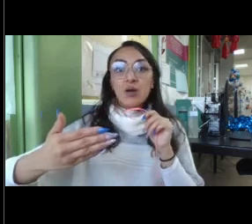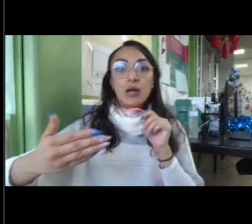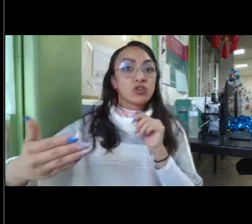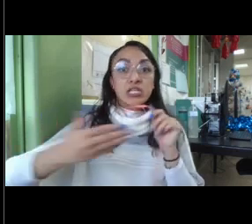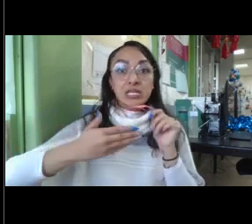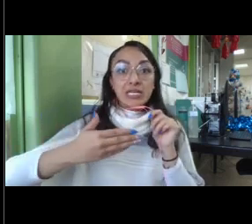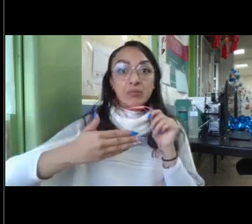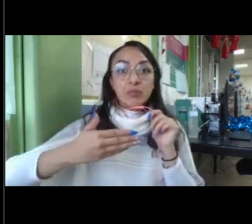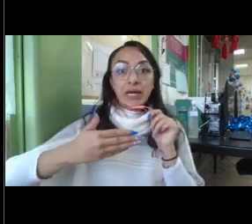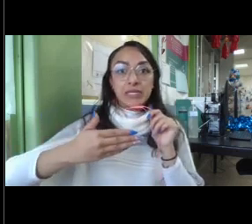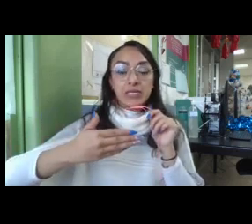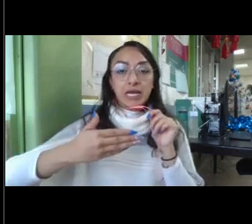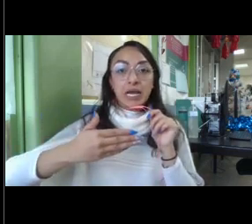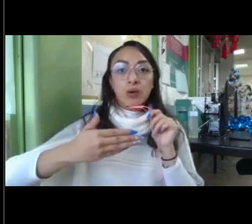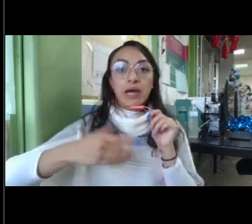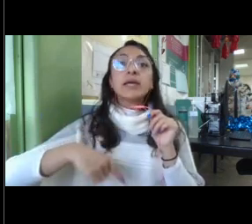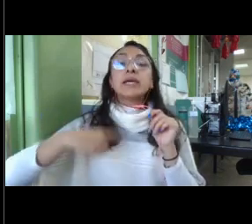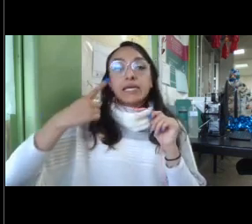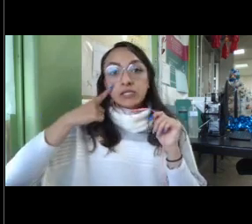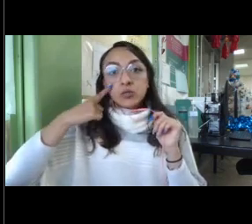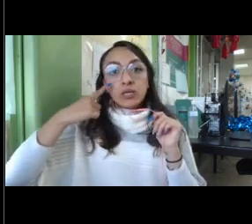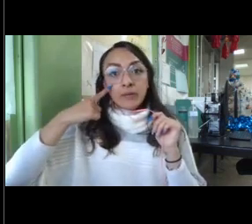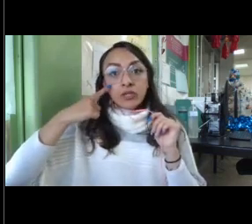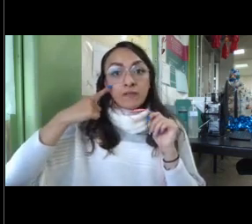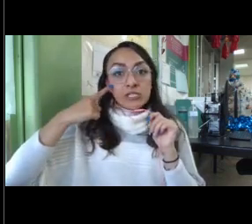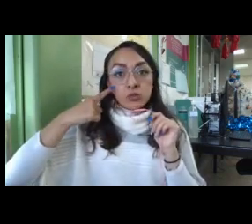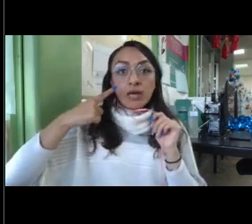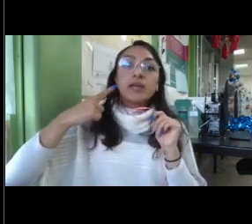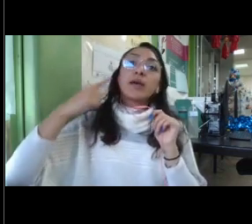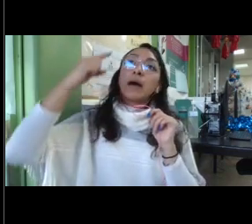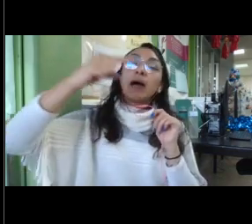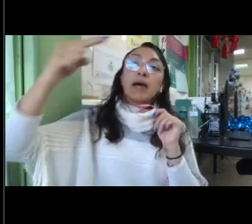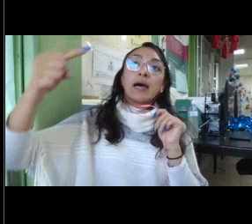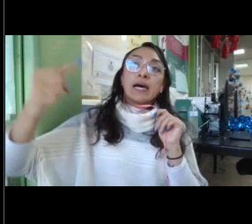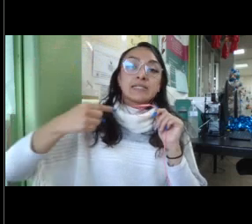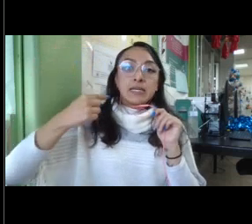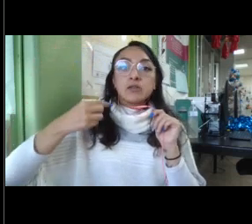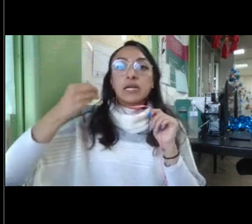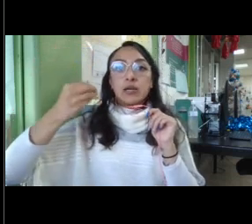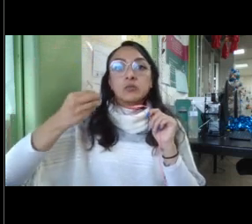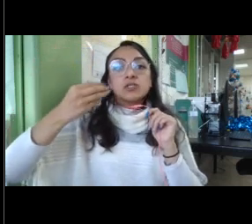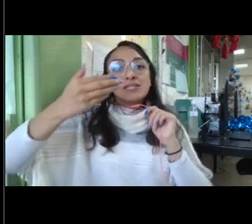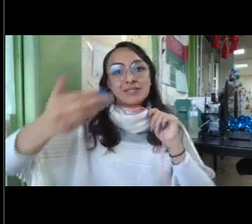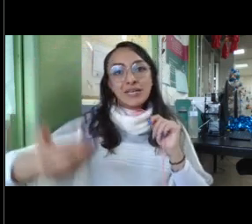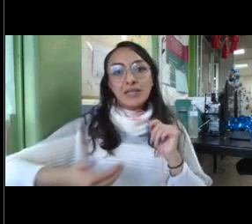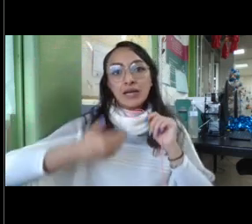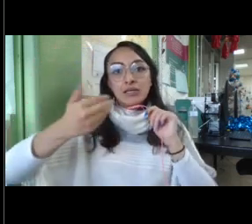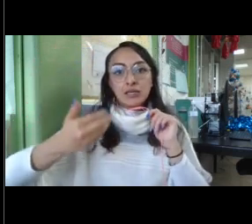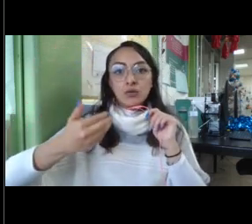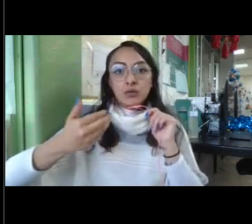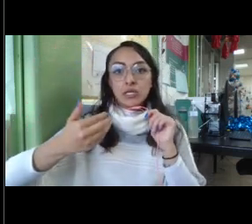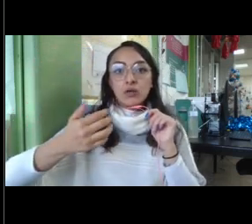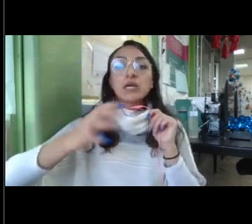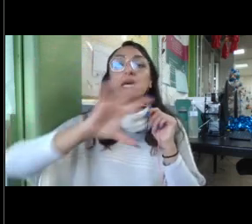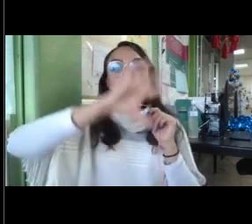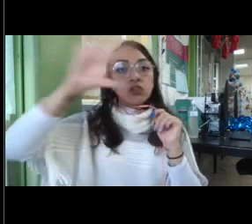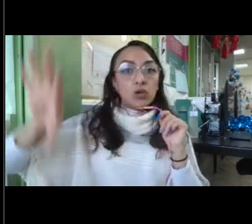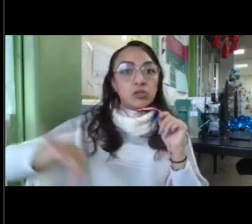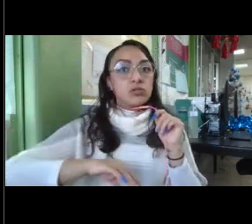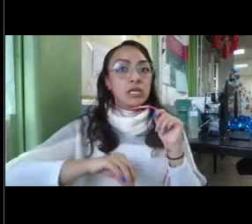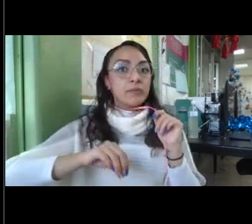salir del aula o tienen que replegarse en el aula. Y es un elemento visual que va haciendo que el alumno se sienta